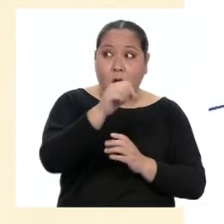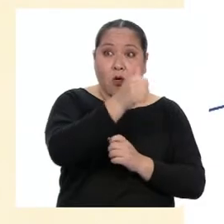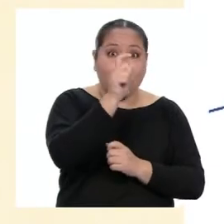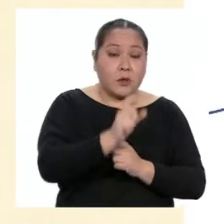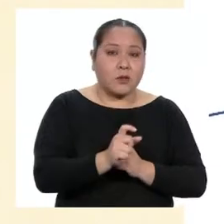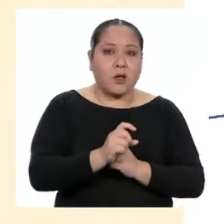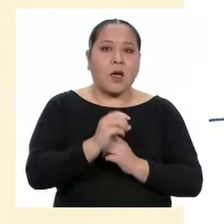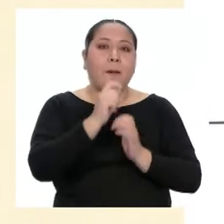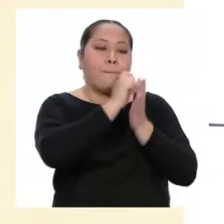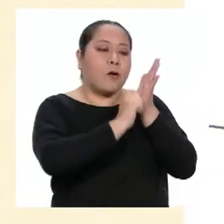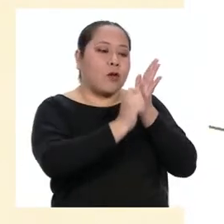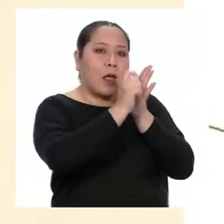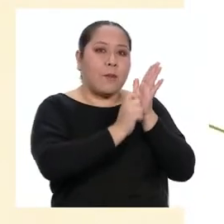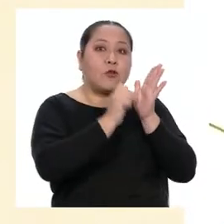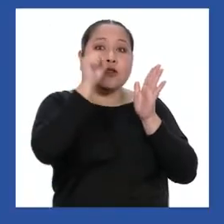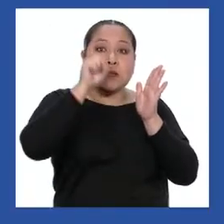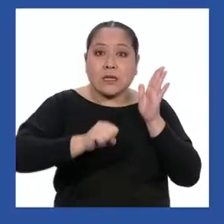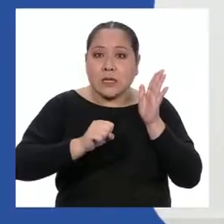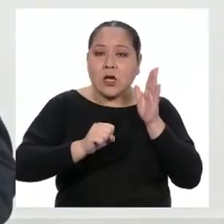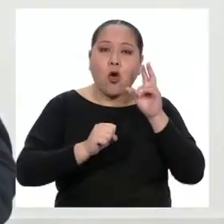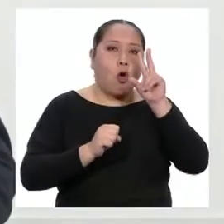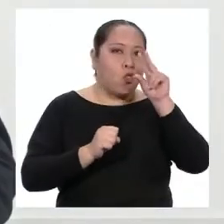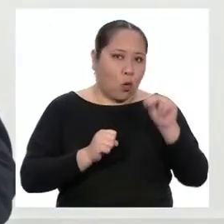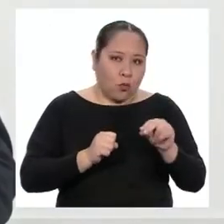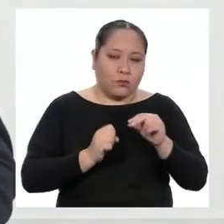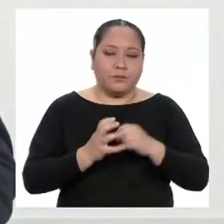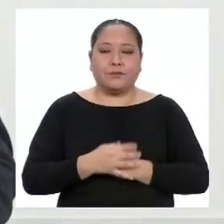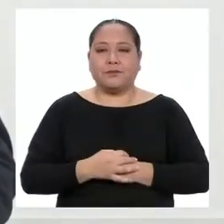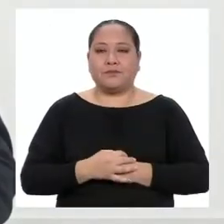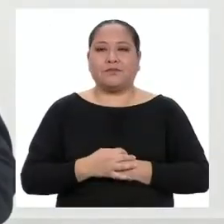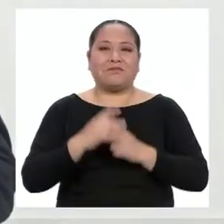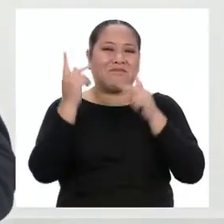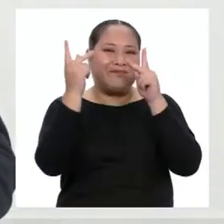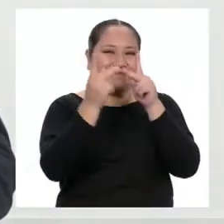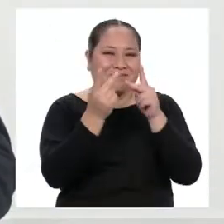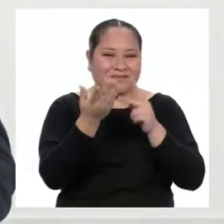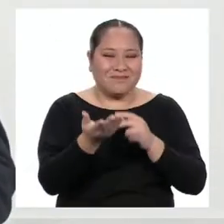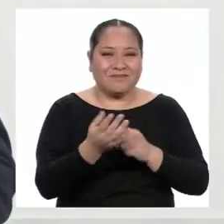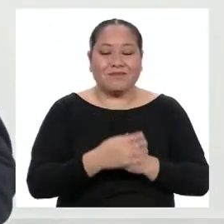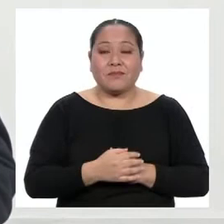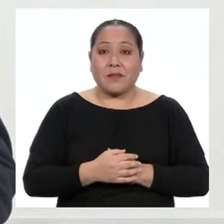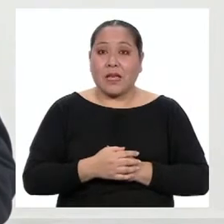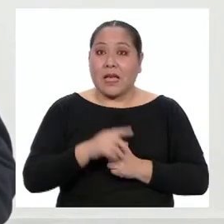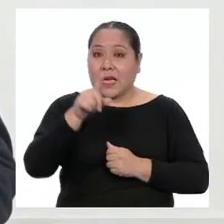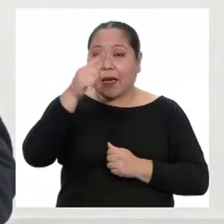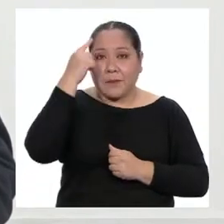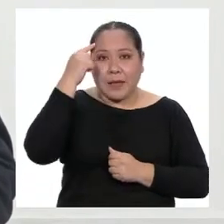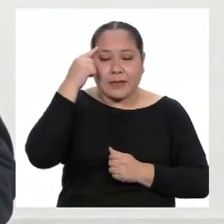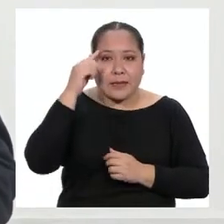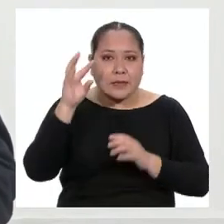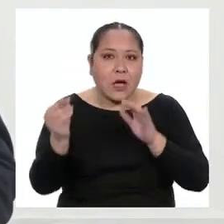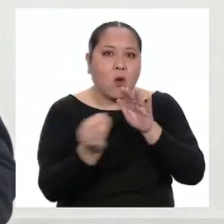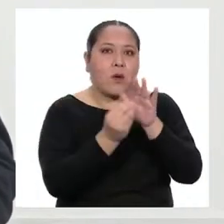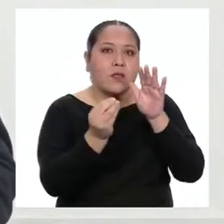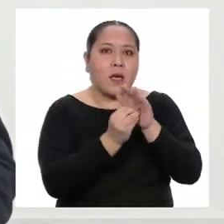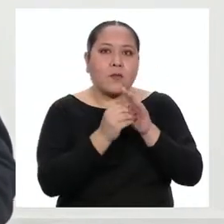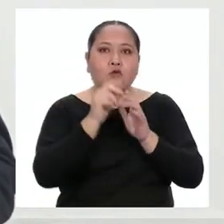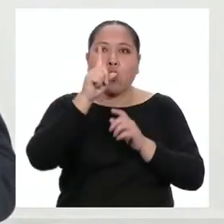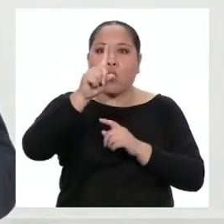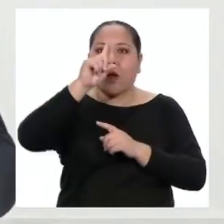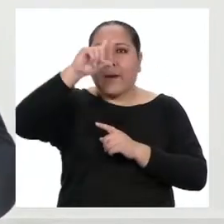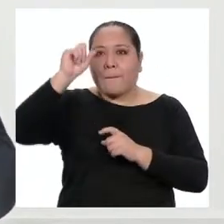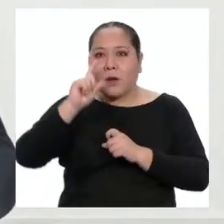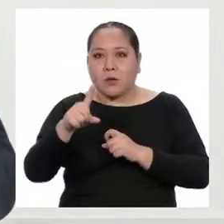marcar sí o no. Perfecto, Rodrigo. ¿Qué te parece si incluimos una pregunta